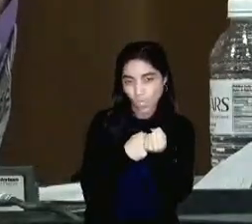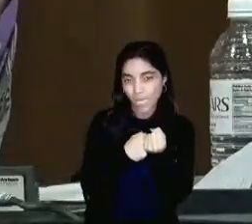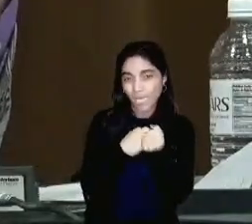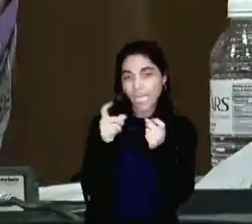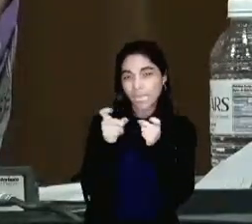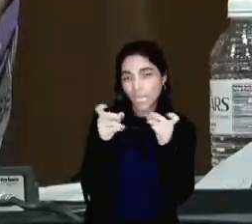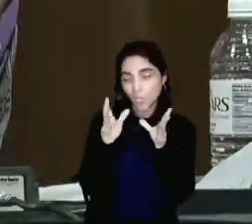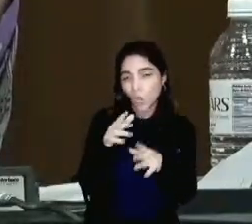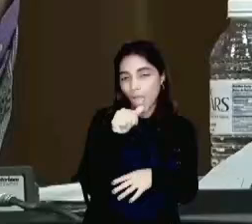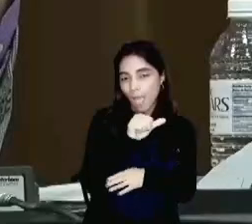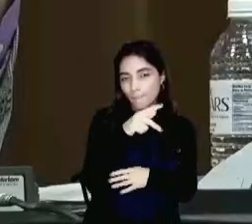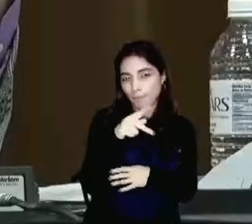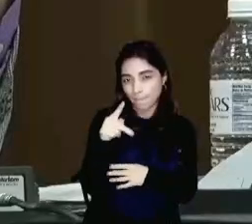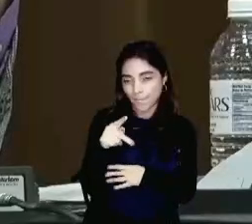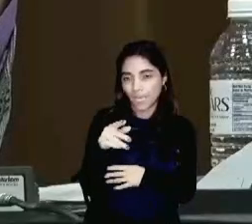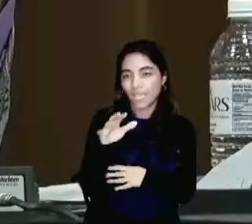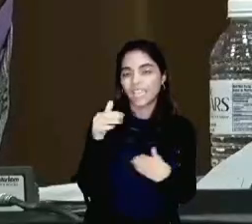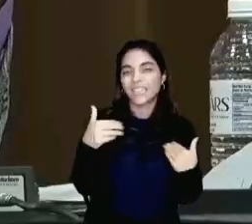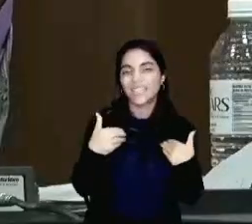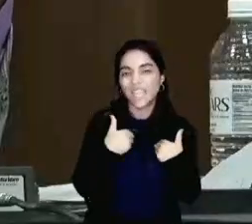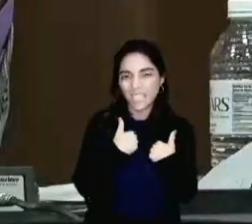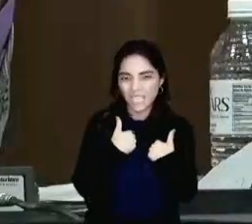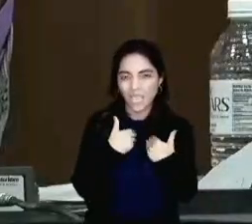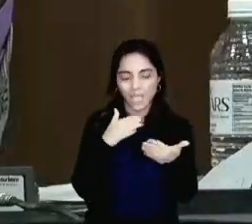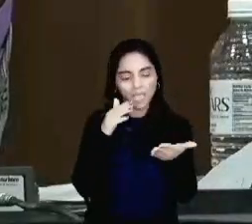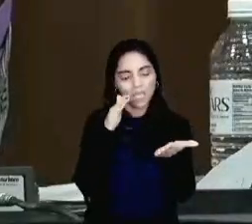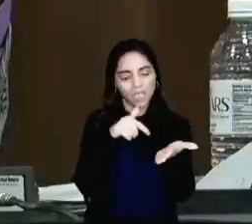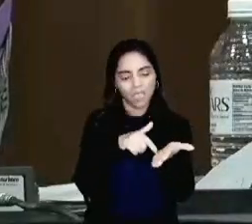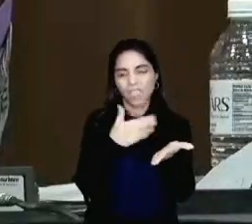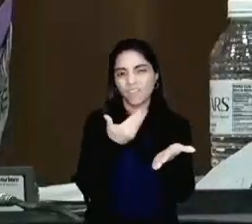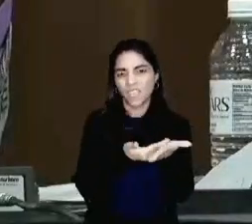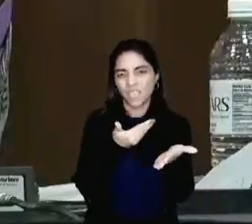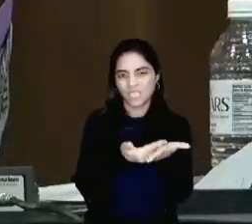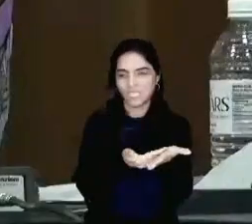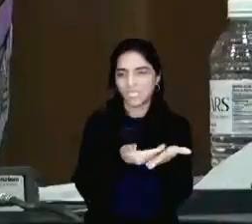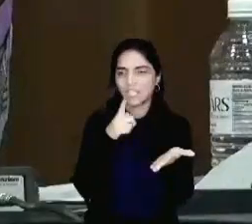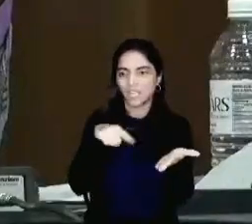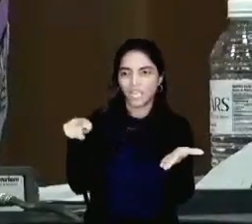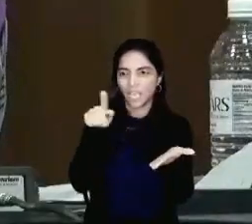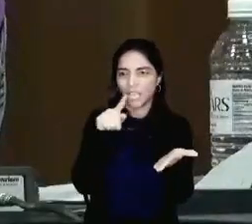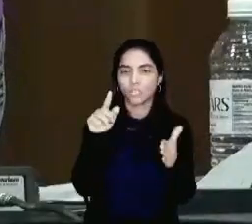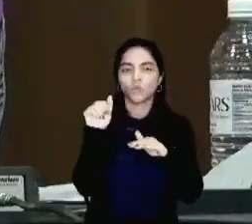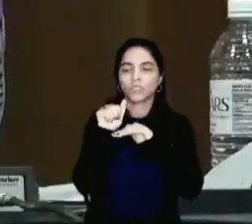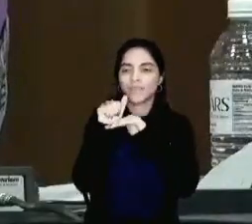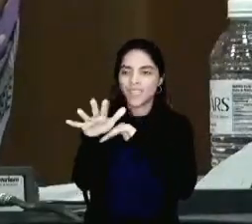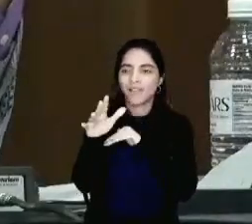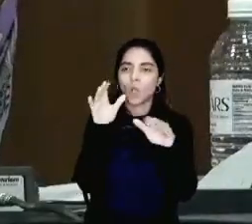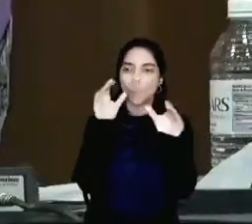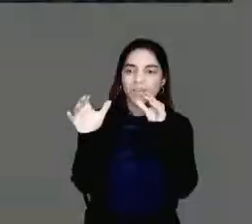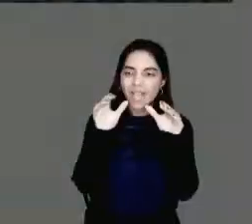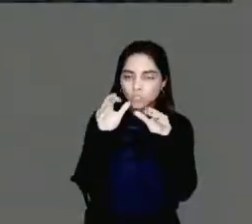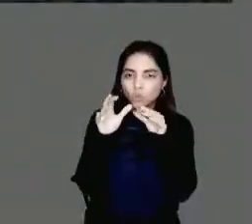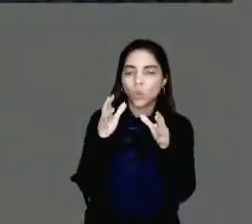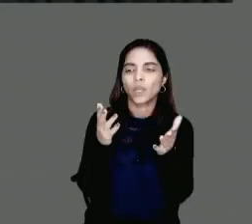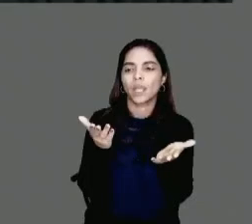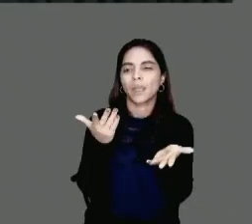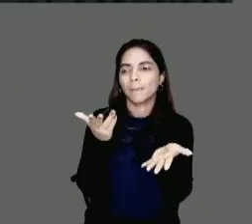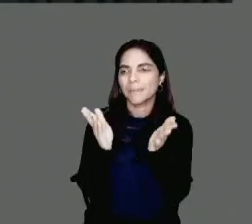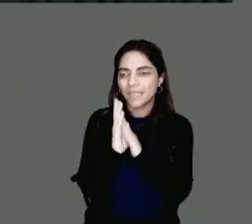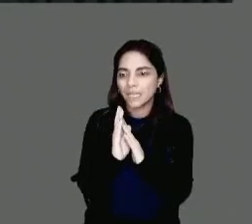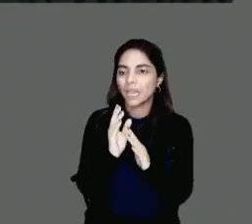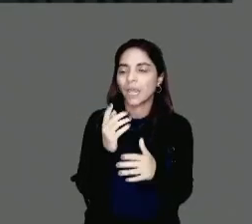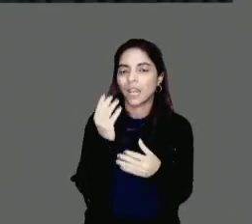de de la app que tenía sobre los incumplimientos de umaa de las comunicaciones que le enviaba diariamente sobre sobre la las